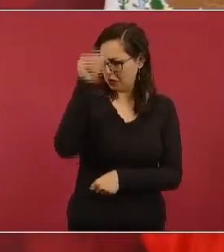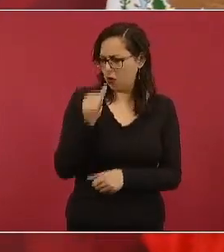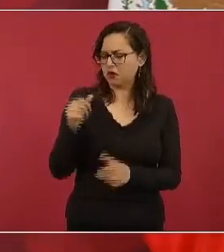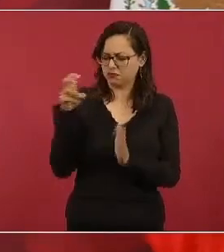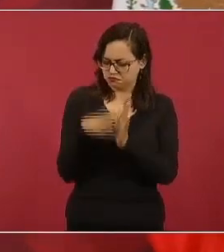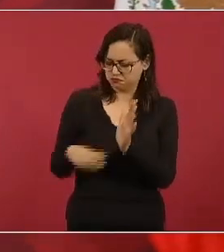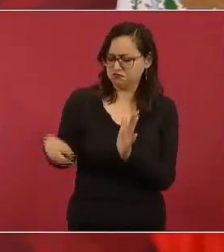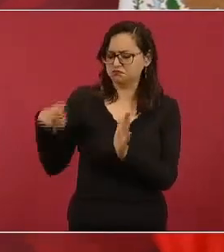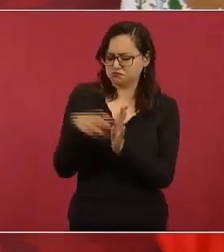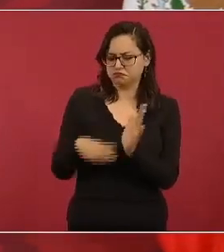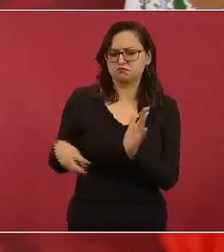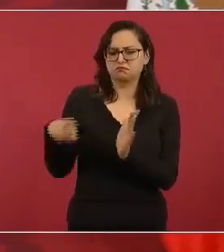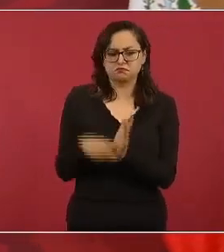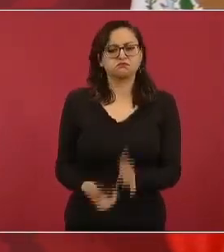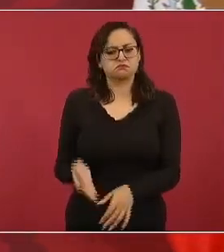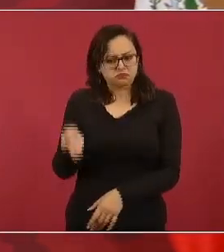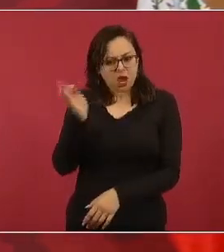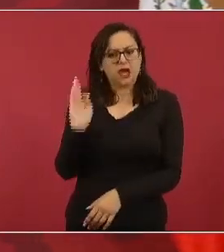situación.